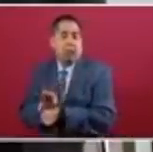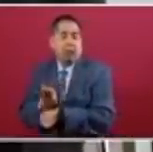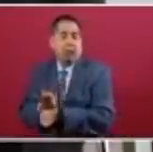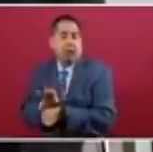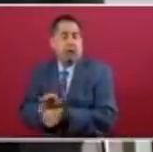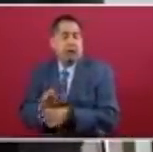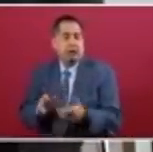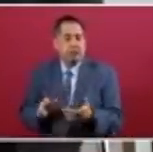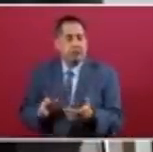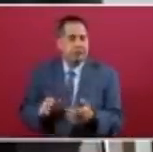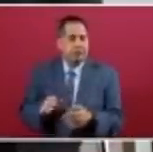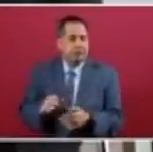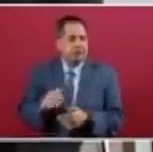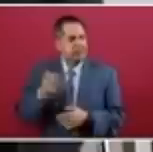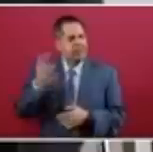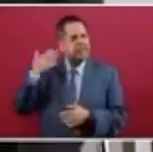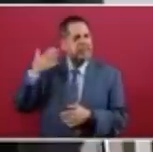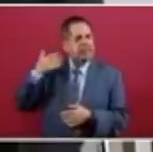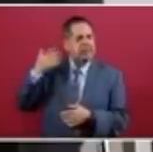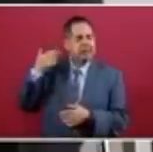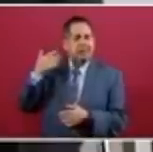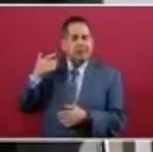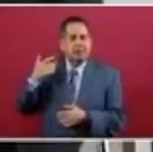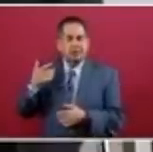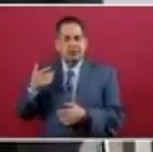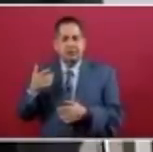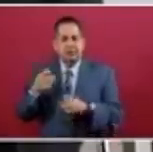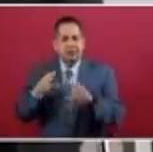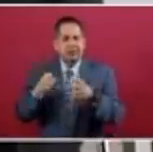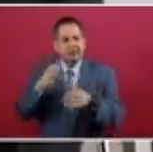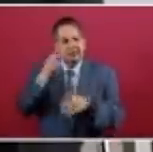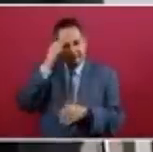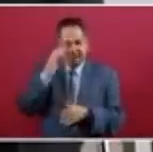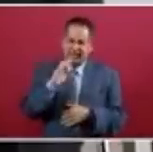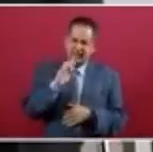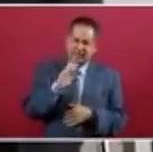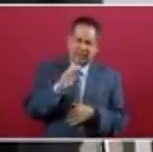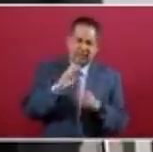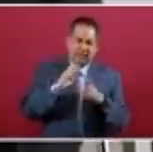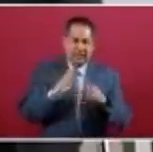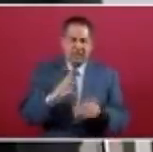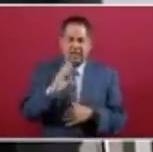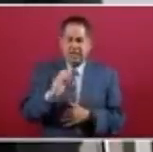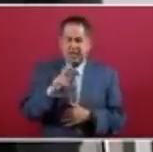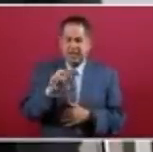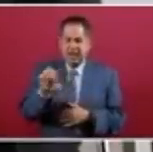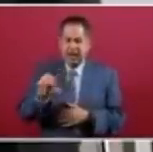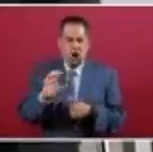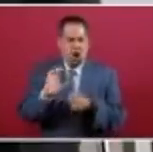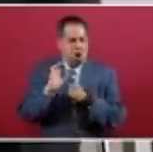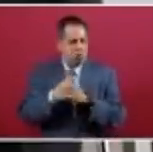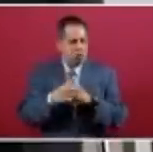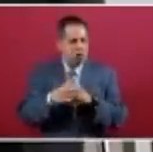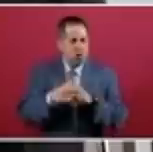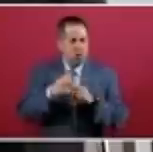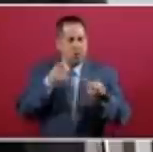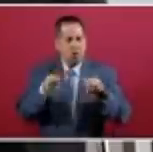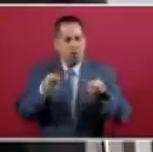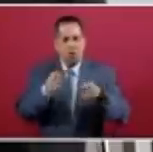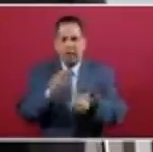Este organismo llamado la CRE, la Comisión Reguladora de Energía,